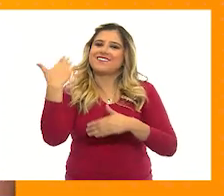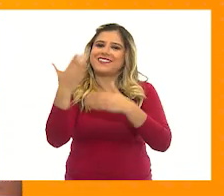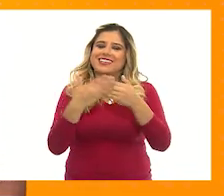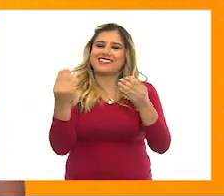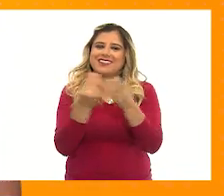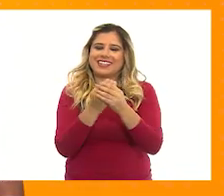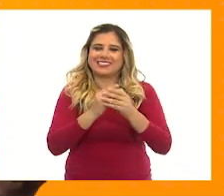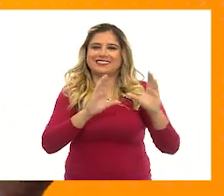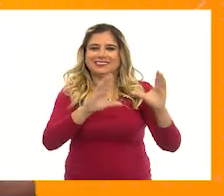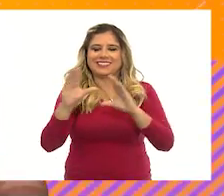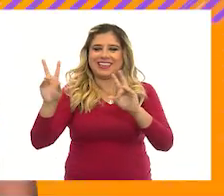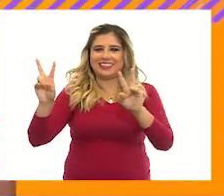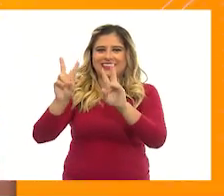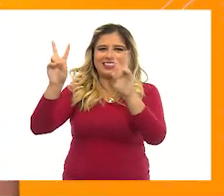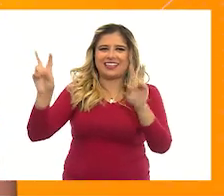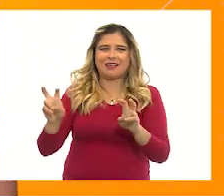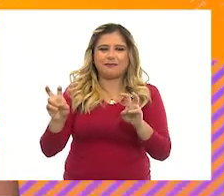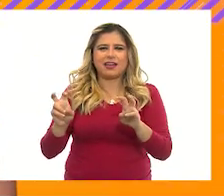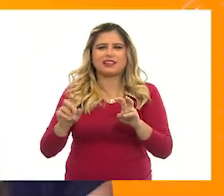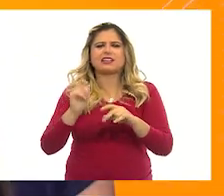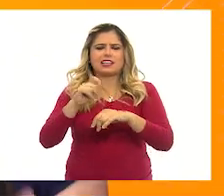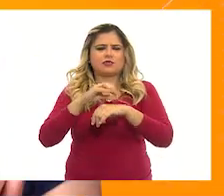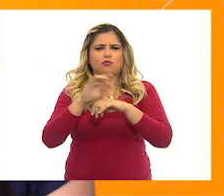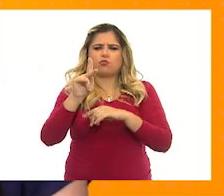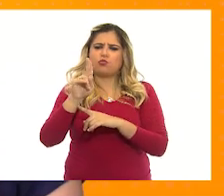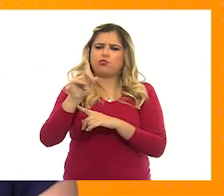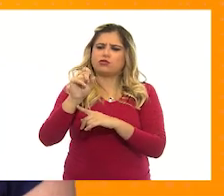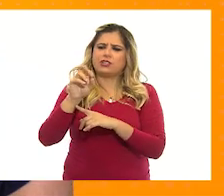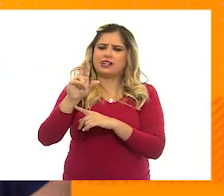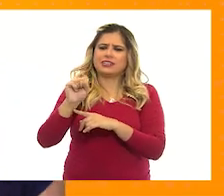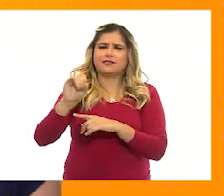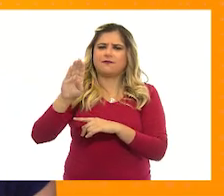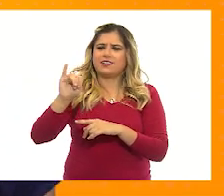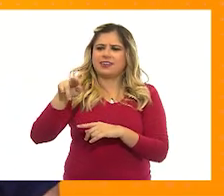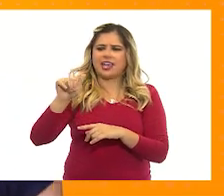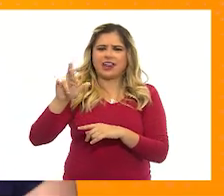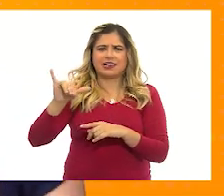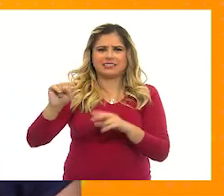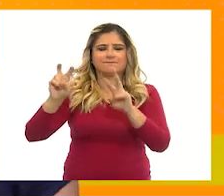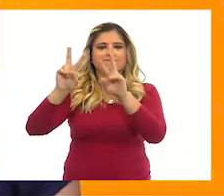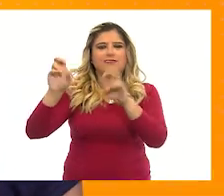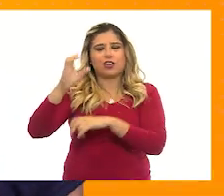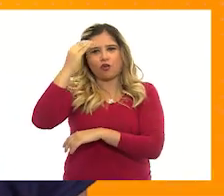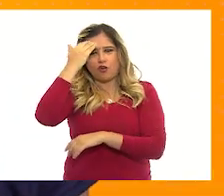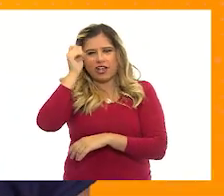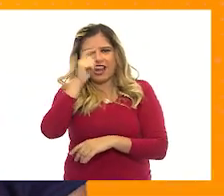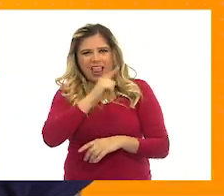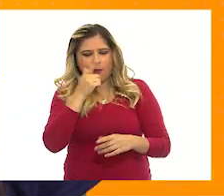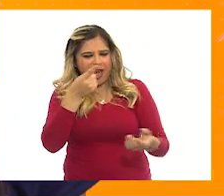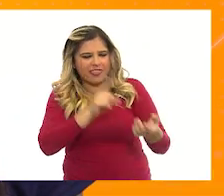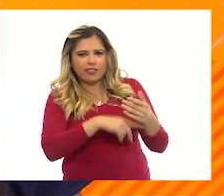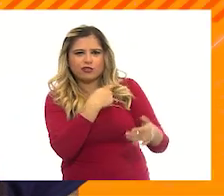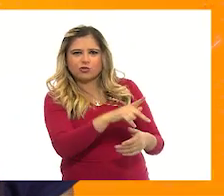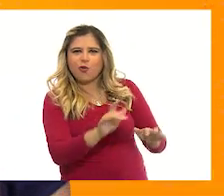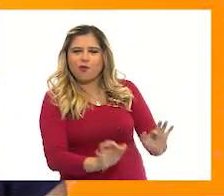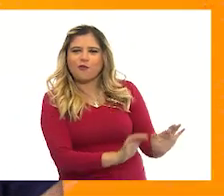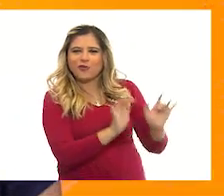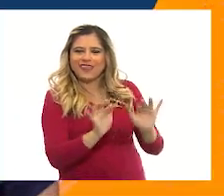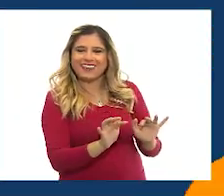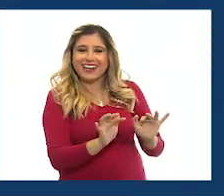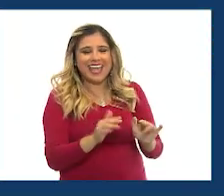próxima lección titulada Pulseras binarias, en la que conoceremos el lenguaje de las computadoras. ¡Hasta